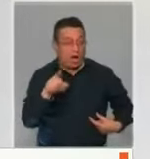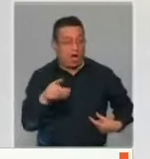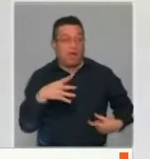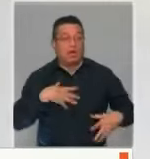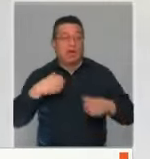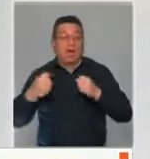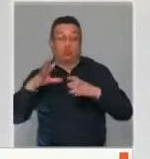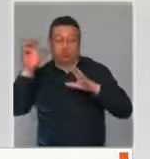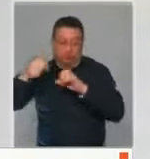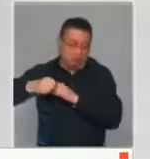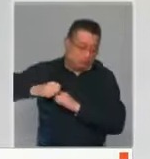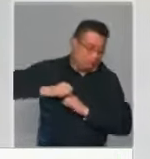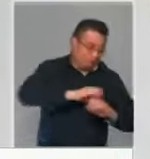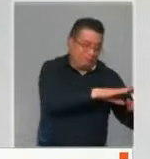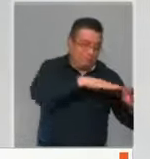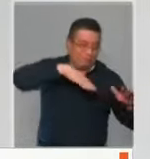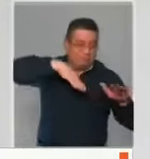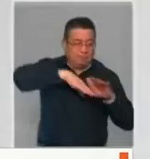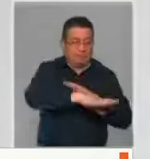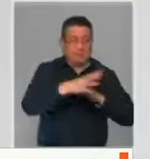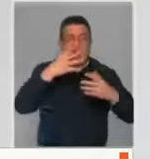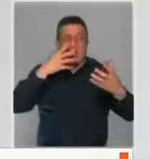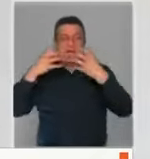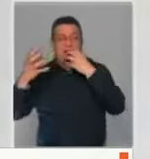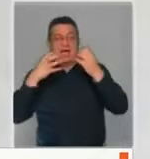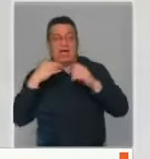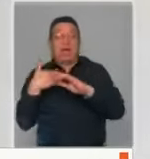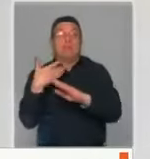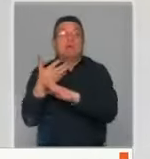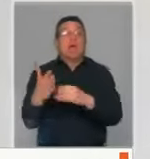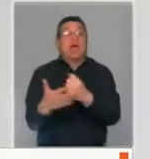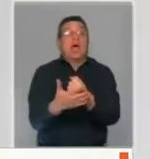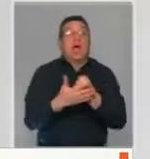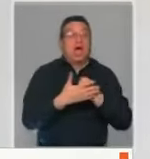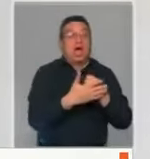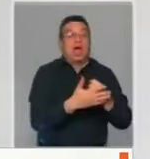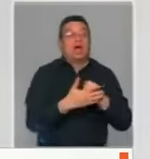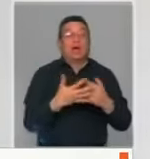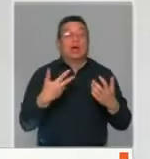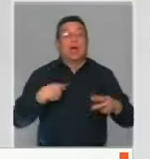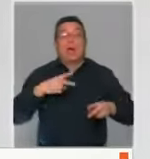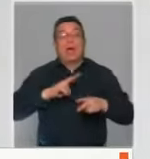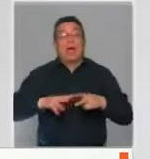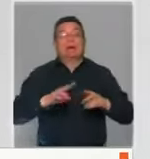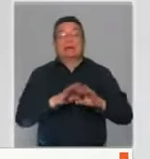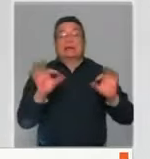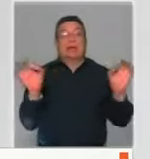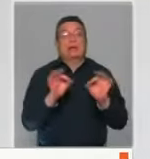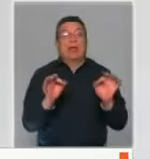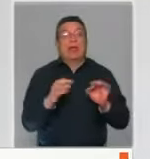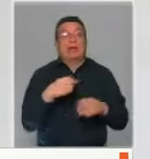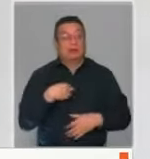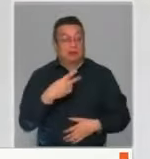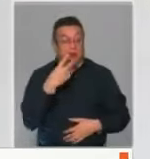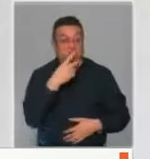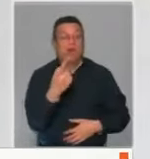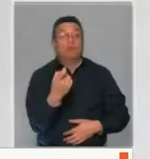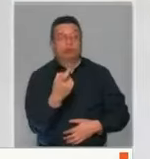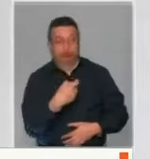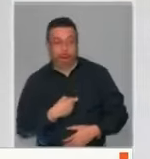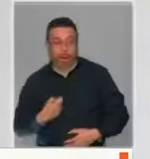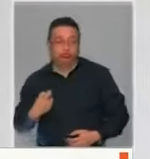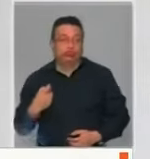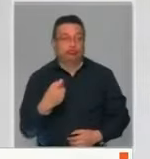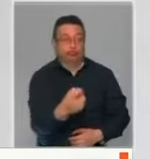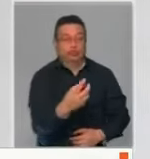a un auto y grito, pedía ayuda. No podíamos hacer nada porque en un momento uno de ellos sacó un revólver, un arma,